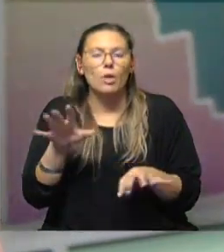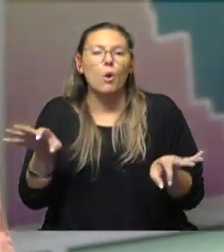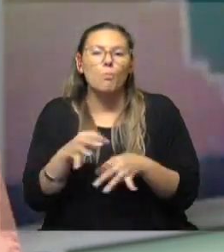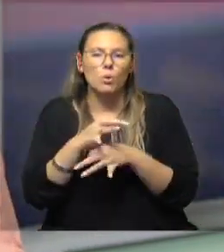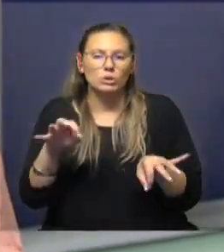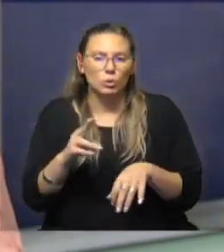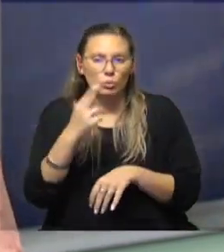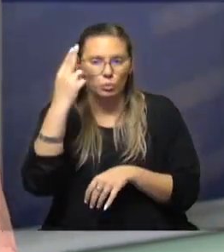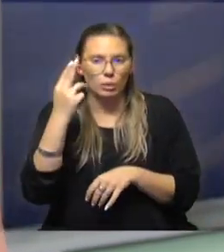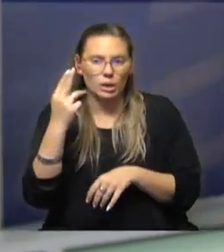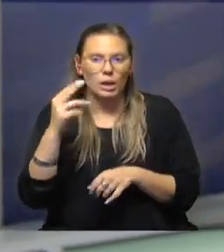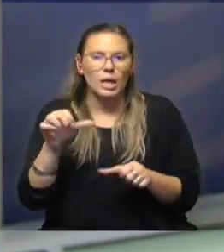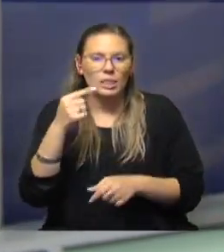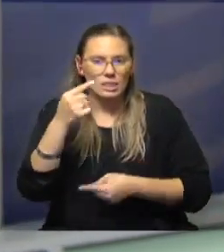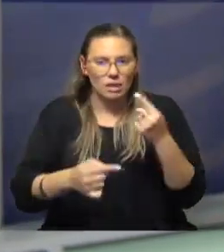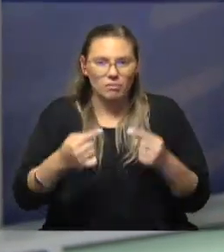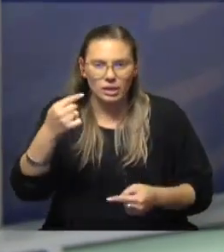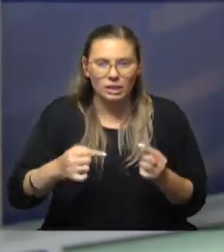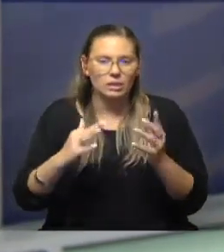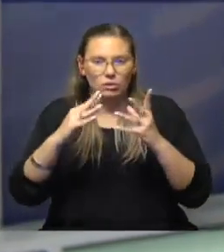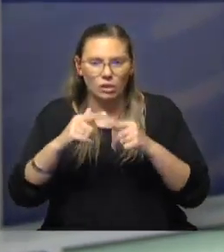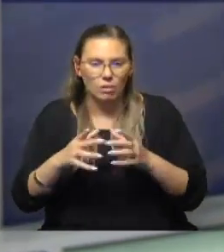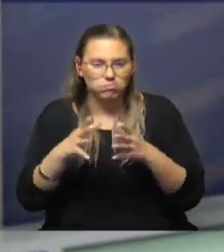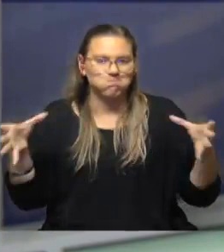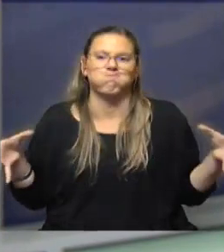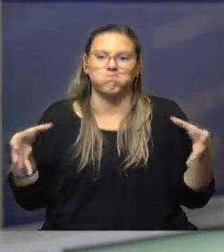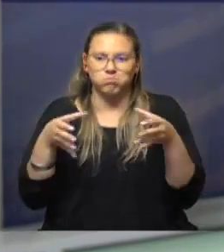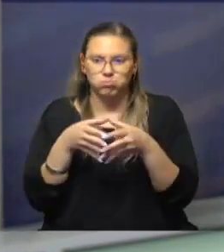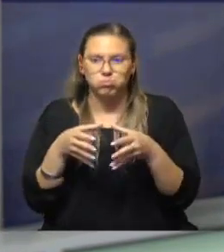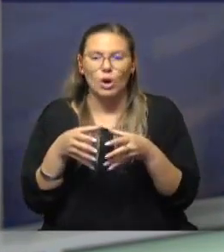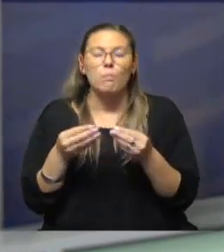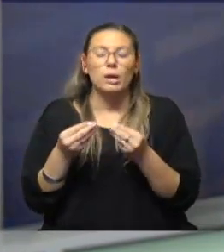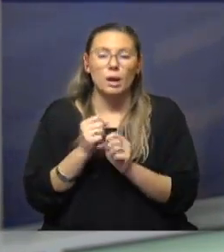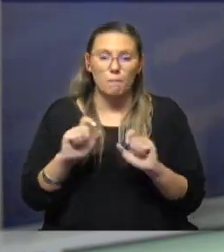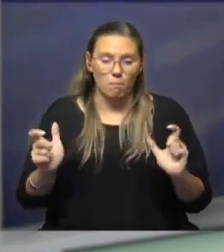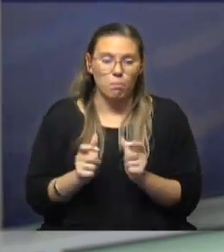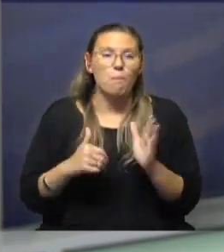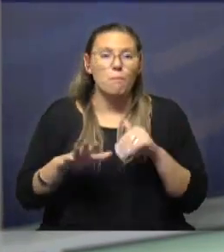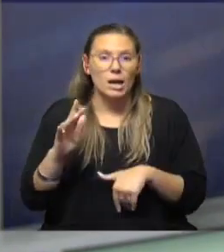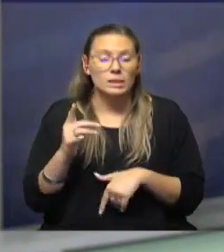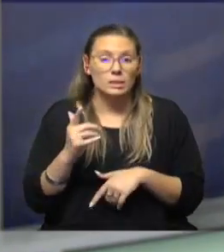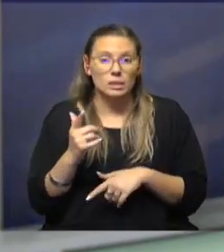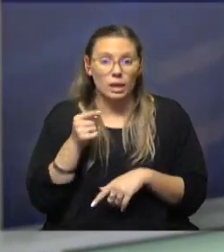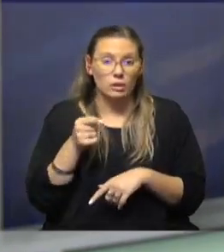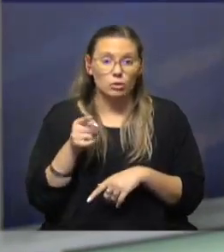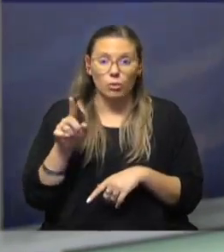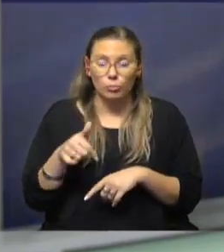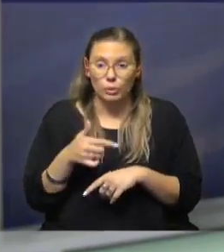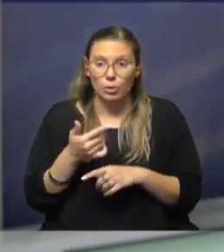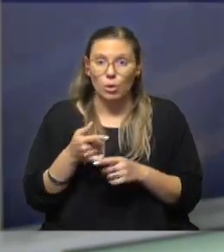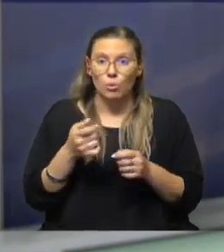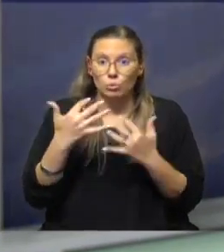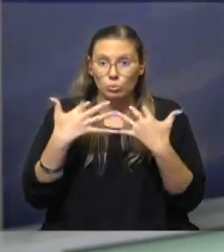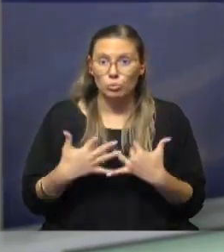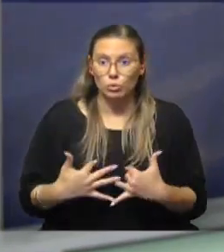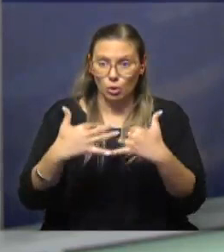en Uruguay de tener que hacer diferentes formaciones, achicar, agrandar bandas para poder tener más piques, se les dio que tuvieron un show